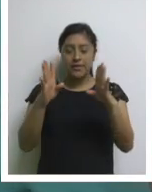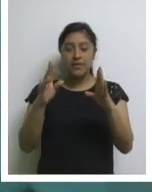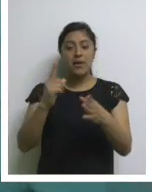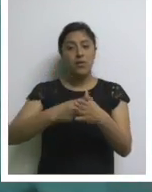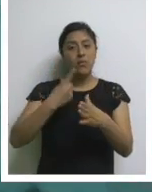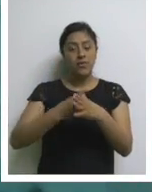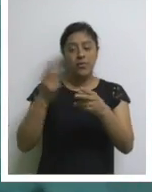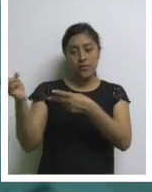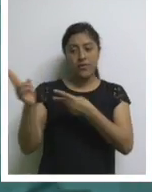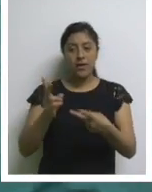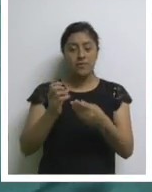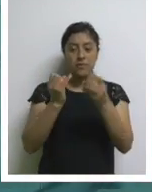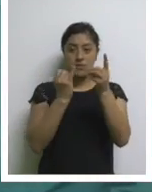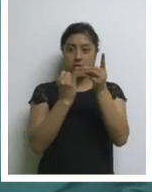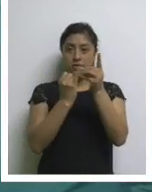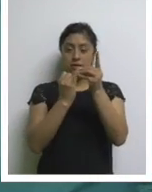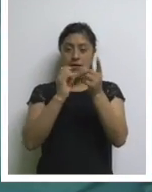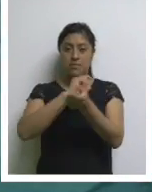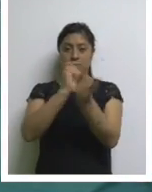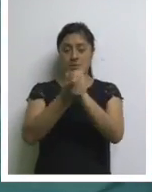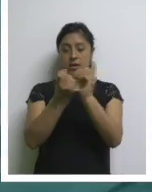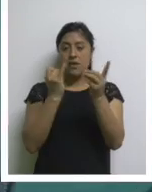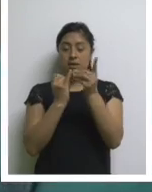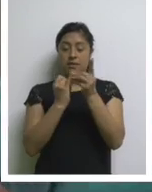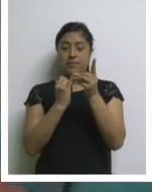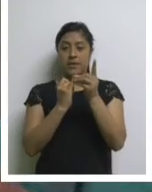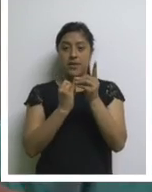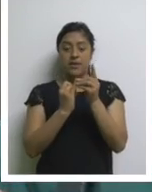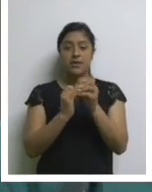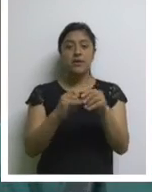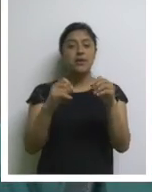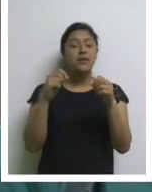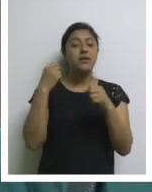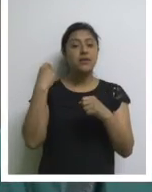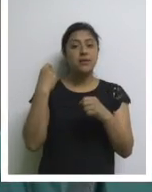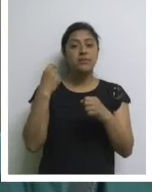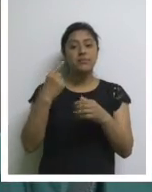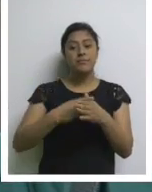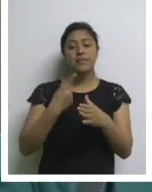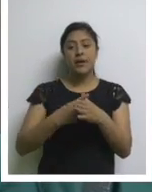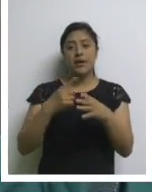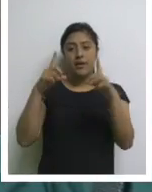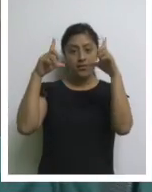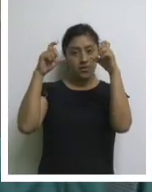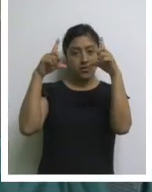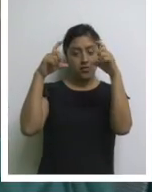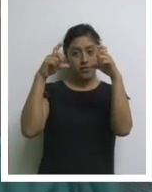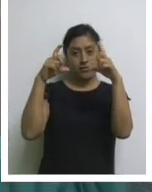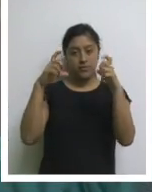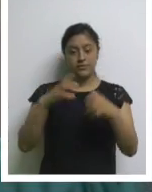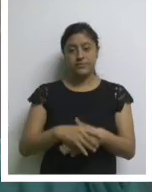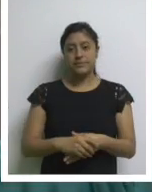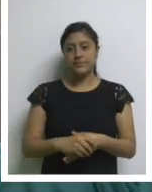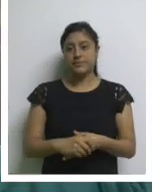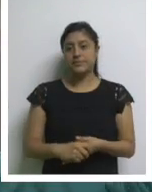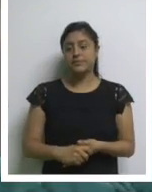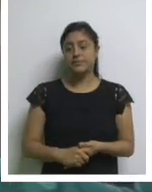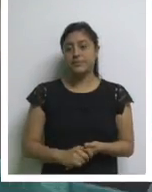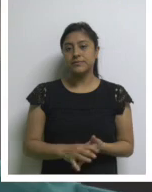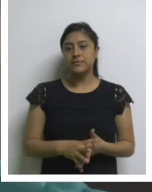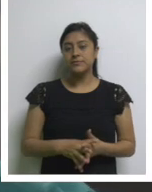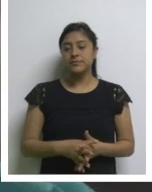a Infornap GT. Gracias, ¿qué tal? ¿Cómo estás? Bueno, pues para ampliarte un poquito las recomendaciones para ahora que se viene toda